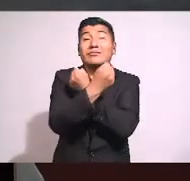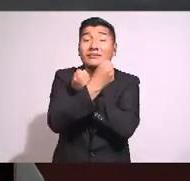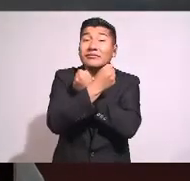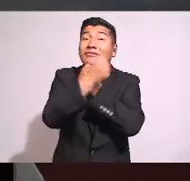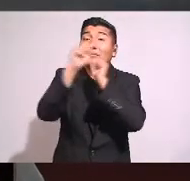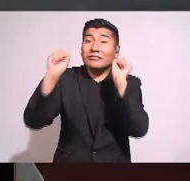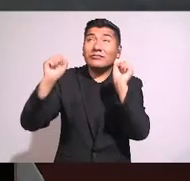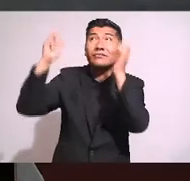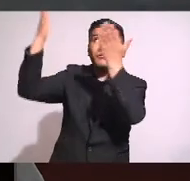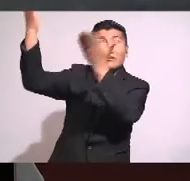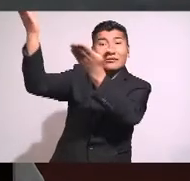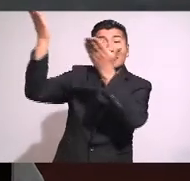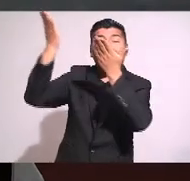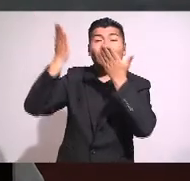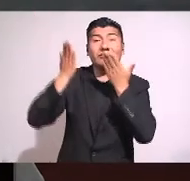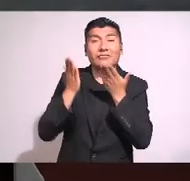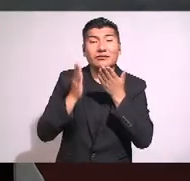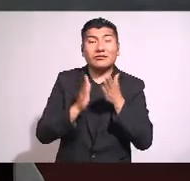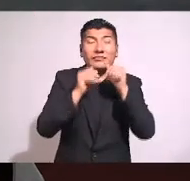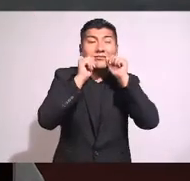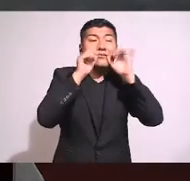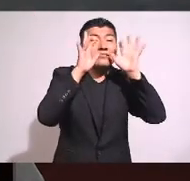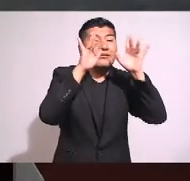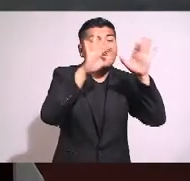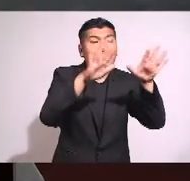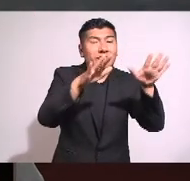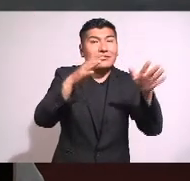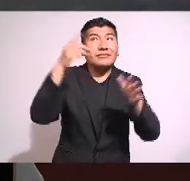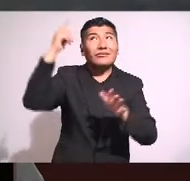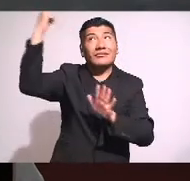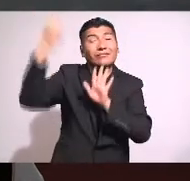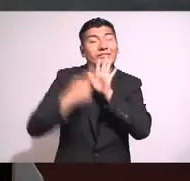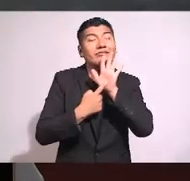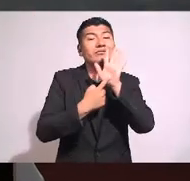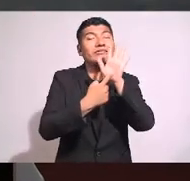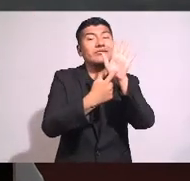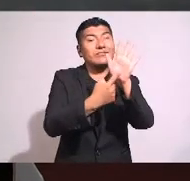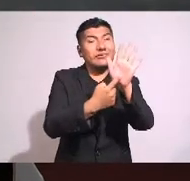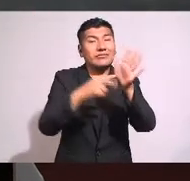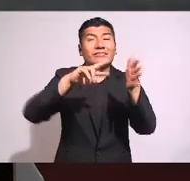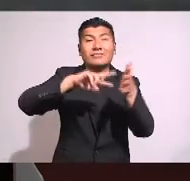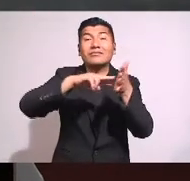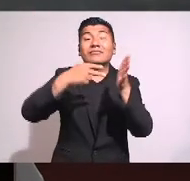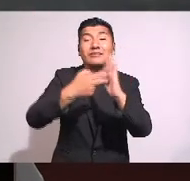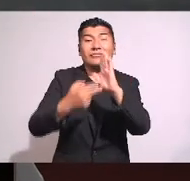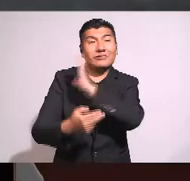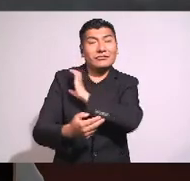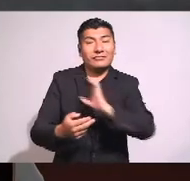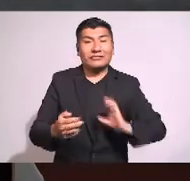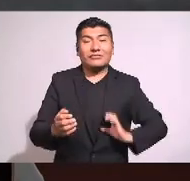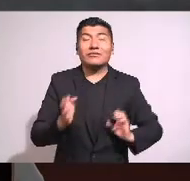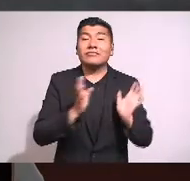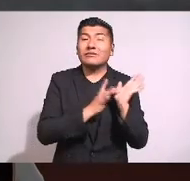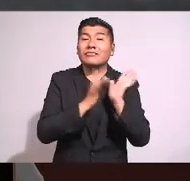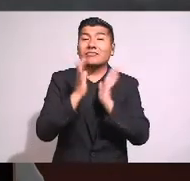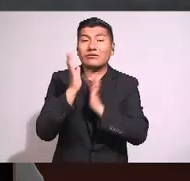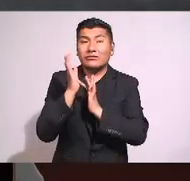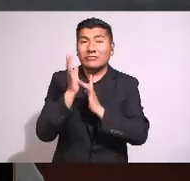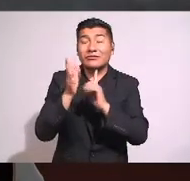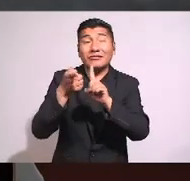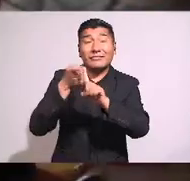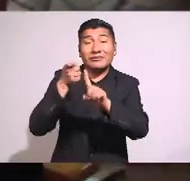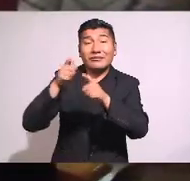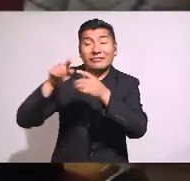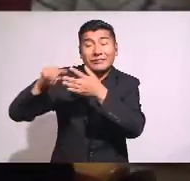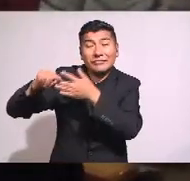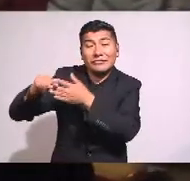nos ofrece, la bendición que nos ofrece, es Cristo Jesús. Desde el